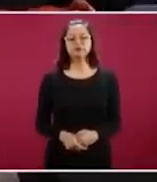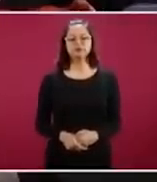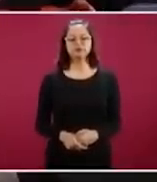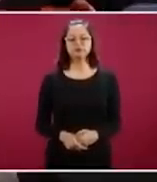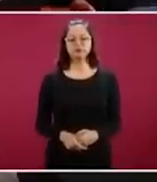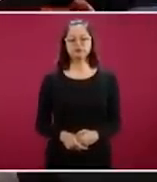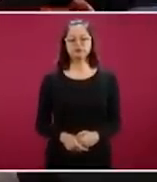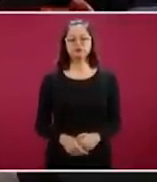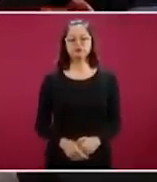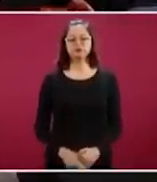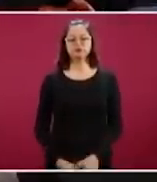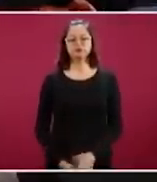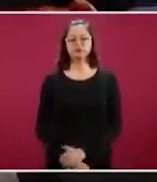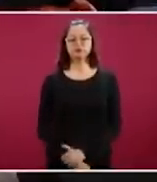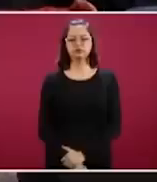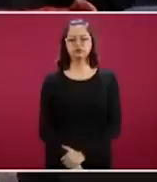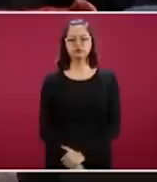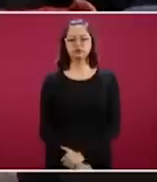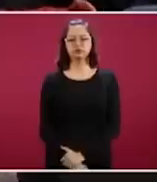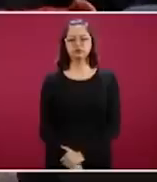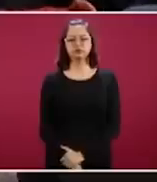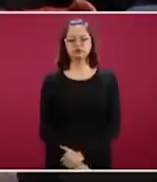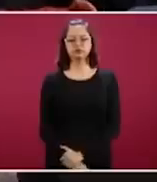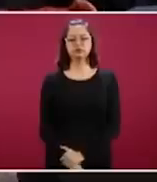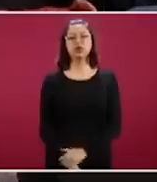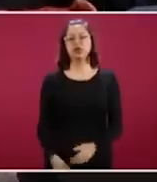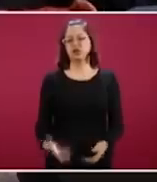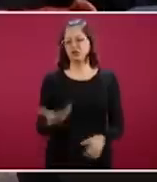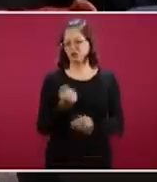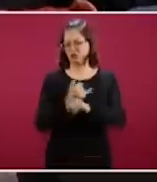hay un dato, tenemos varios.